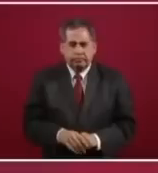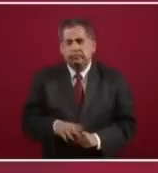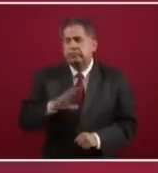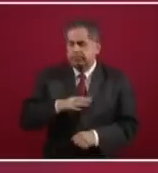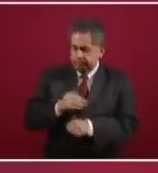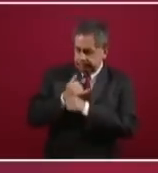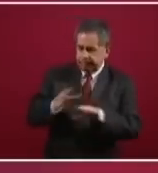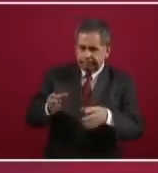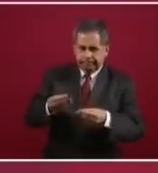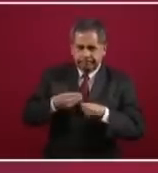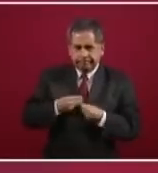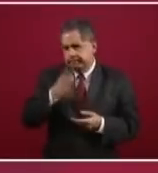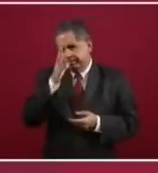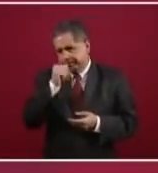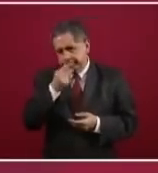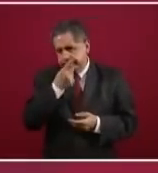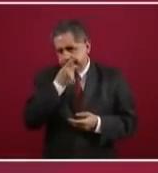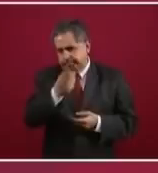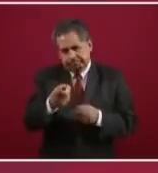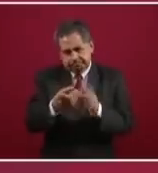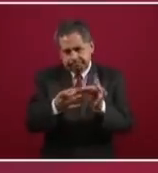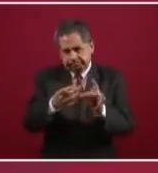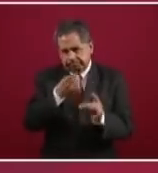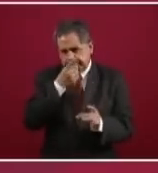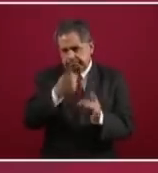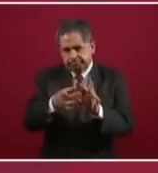información, ya, pero no puedo